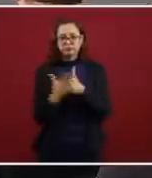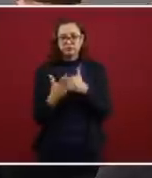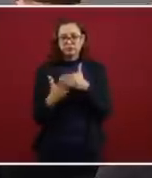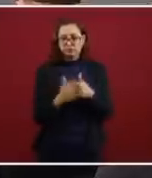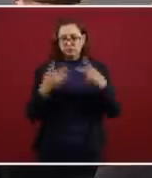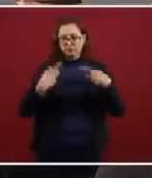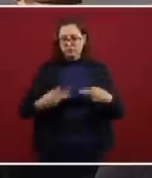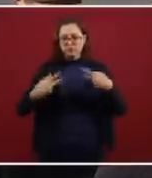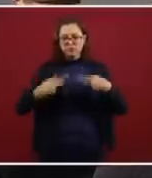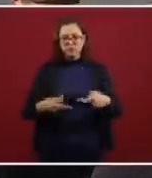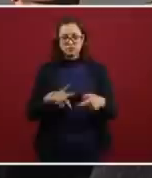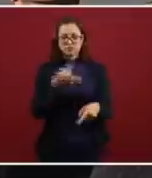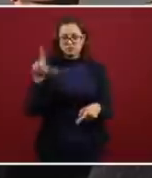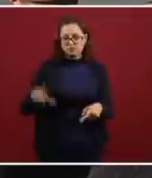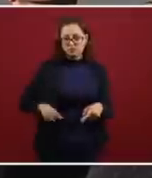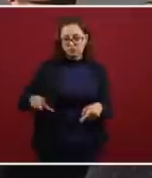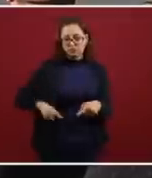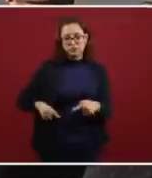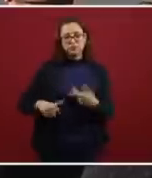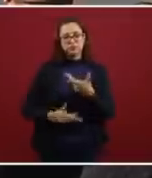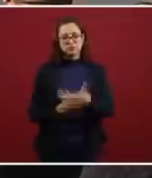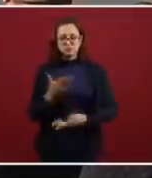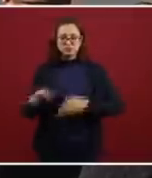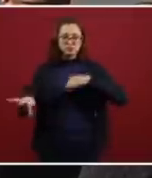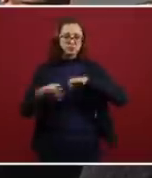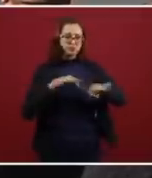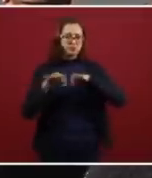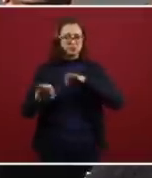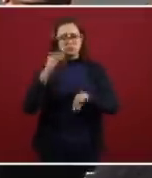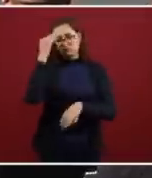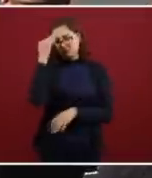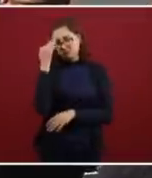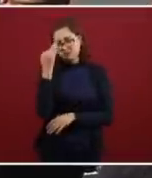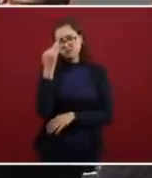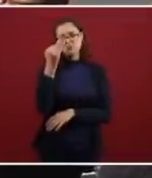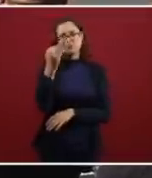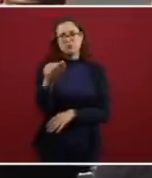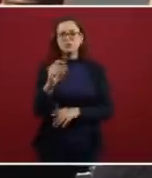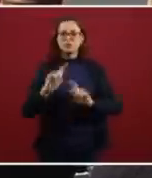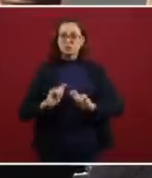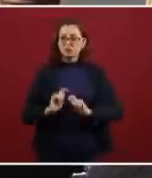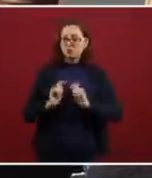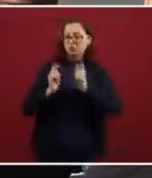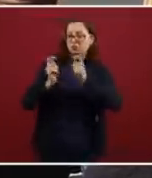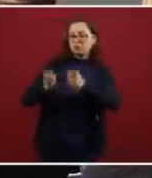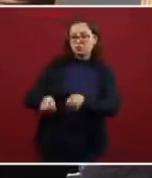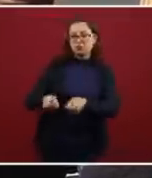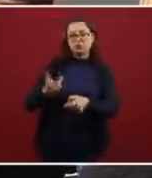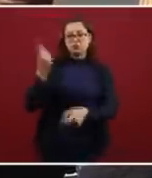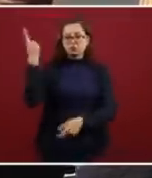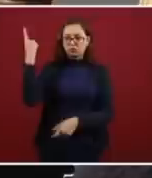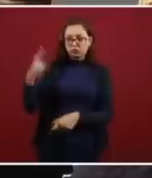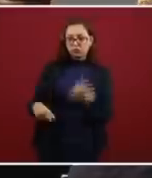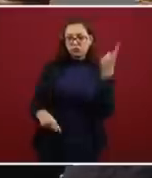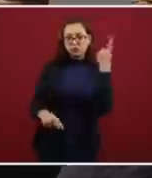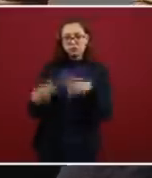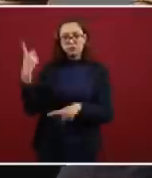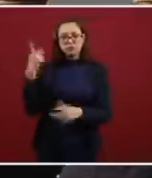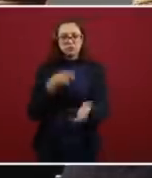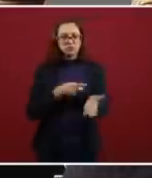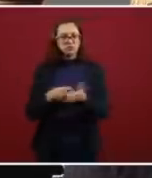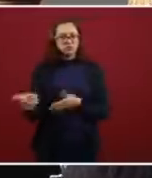ahí y no ha actuado bien o actúa por consigna y niega